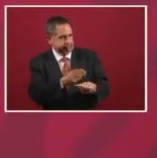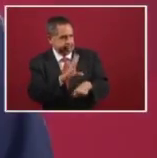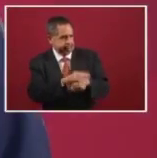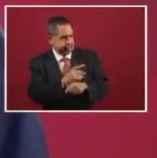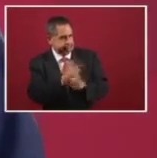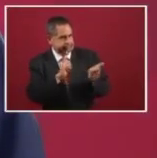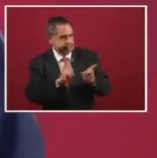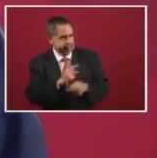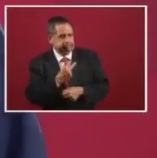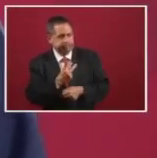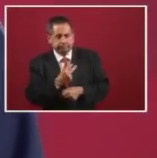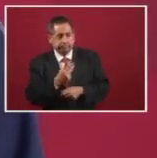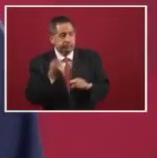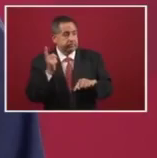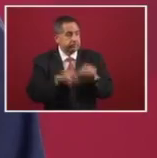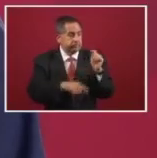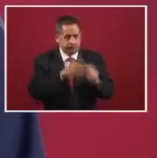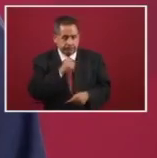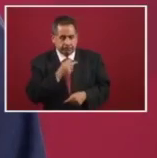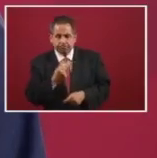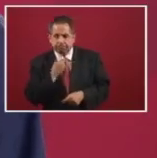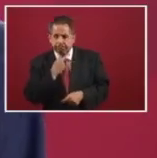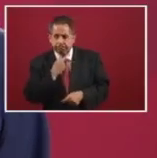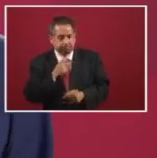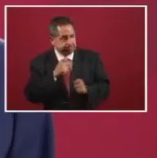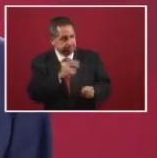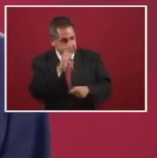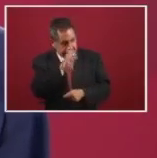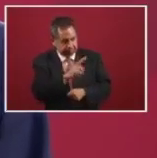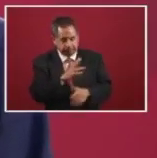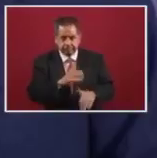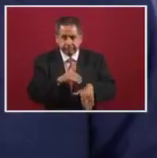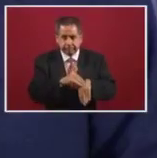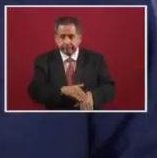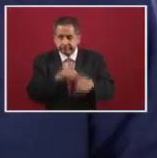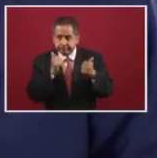y no podía hacer nada. Al contrario,